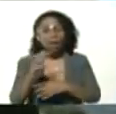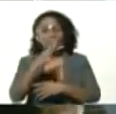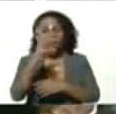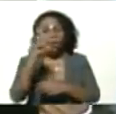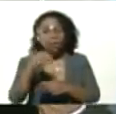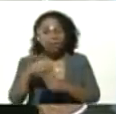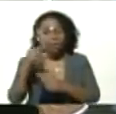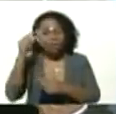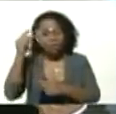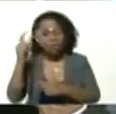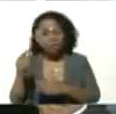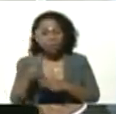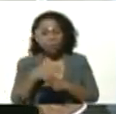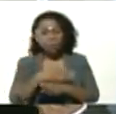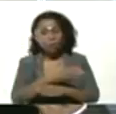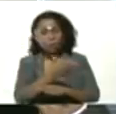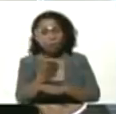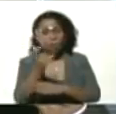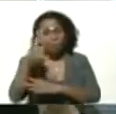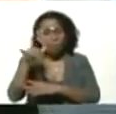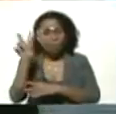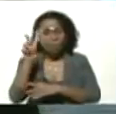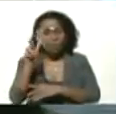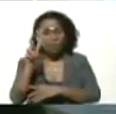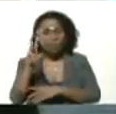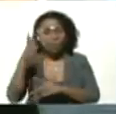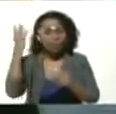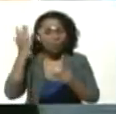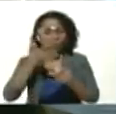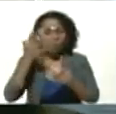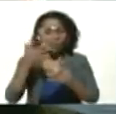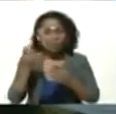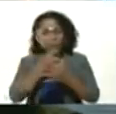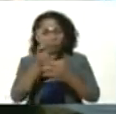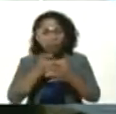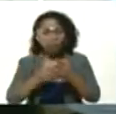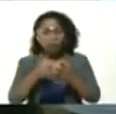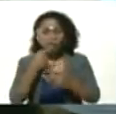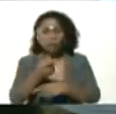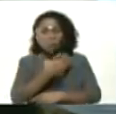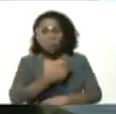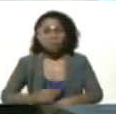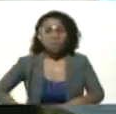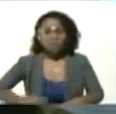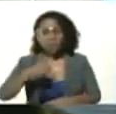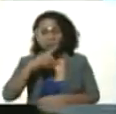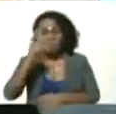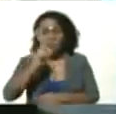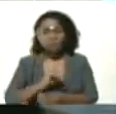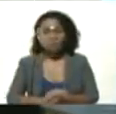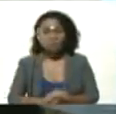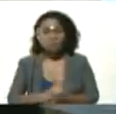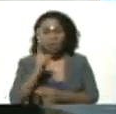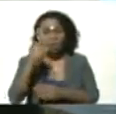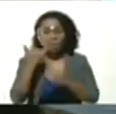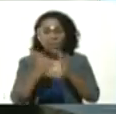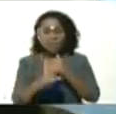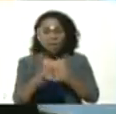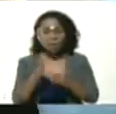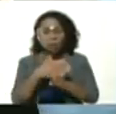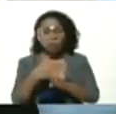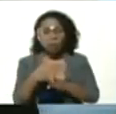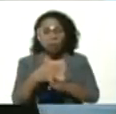queremos compartir con todo el pueblo de Venezuela las indicaciones y los lineamientos que ha emitido el presidente Nicolás Maduro en un mensaje que